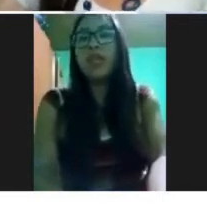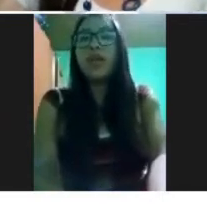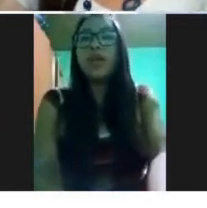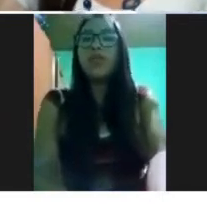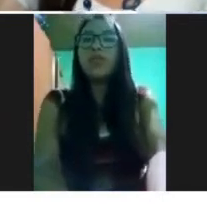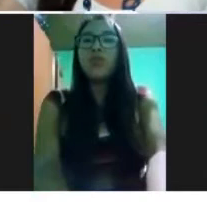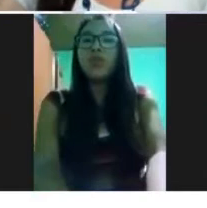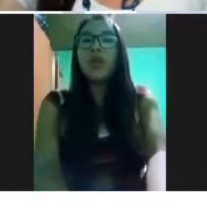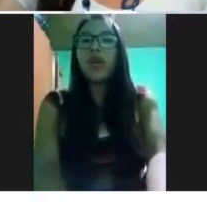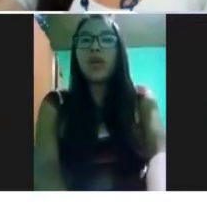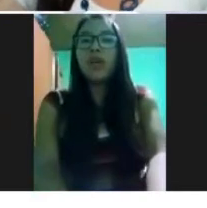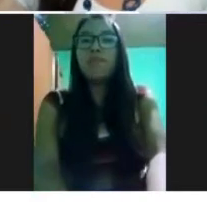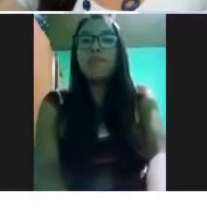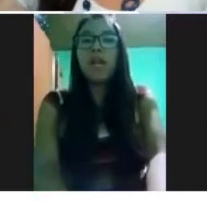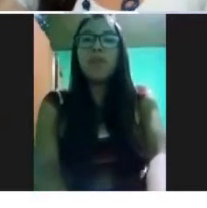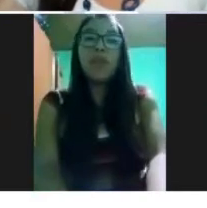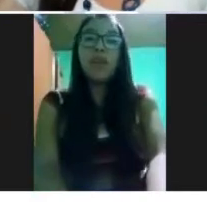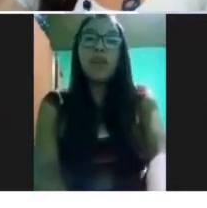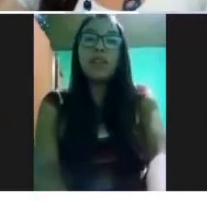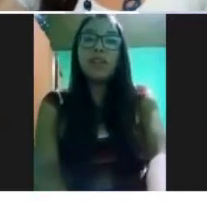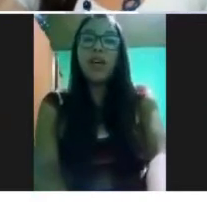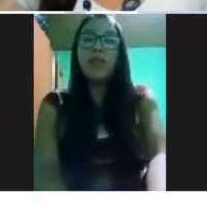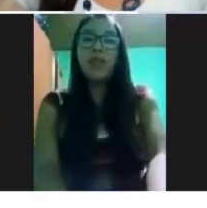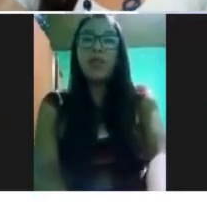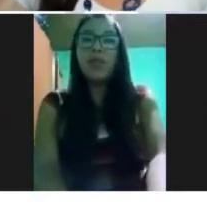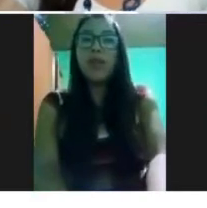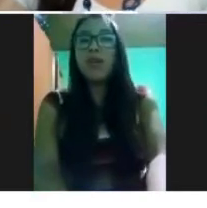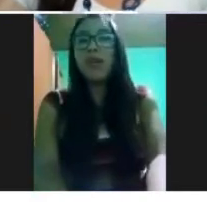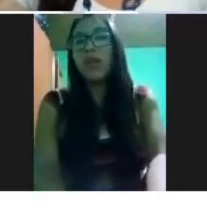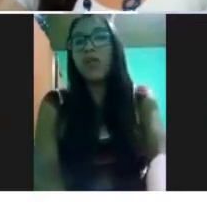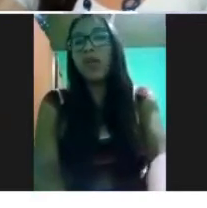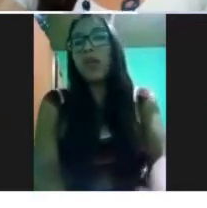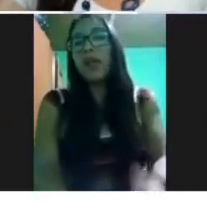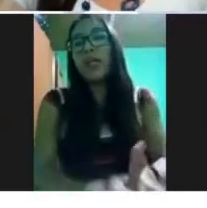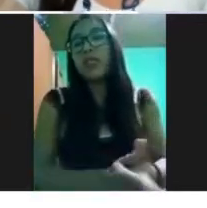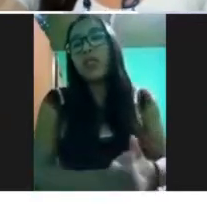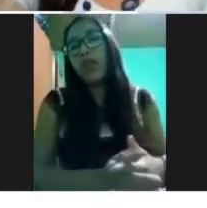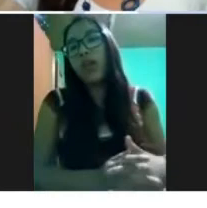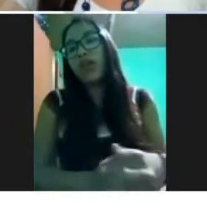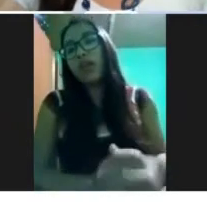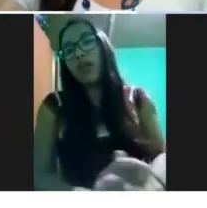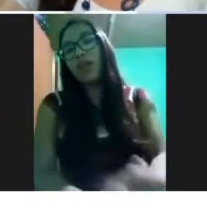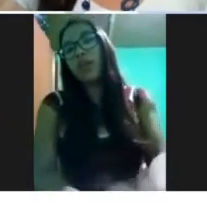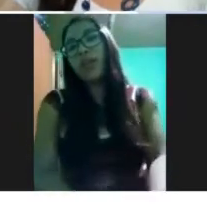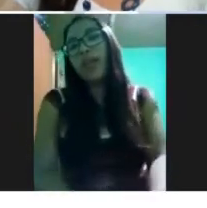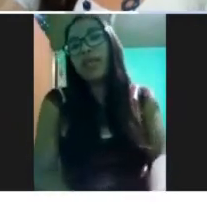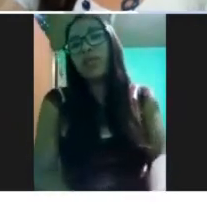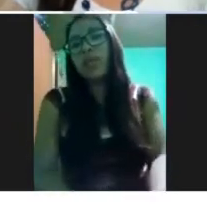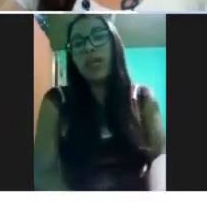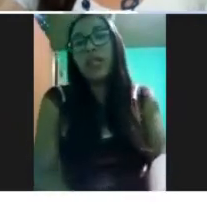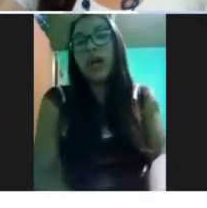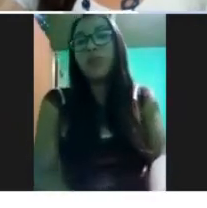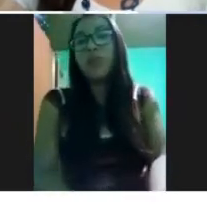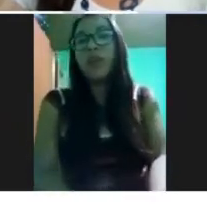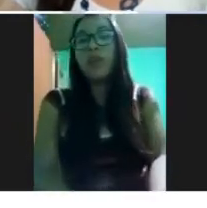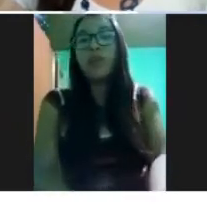hospitales, incluso también existe ahí un mal manejo, una mala gestión de parte de las